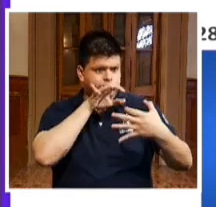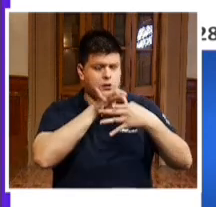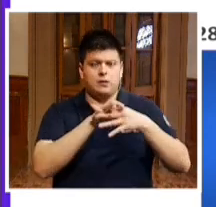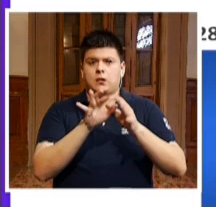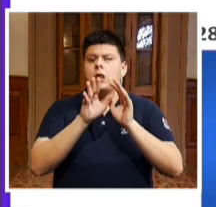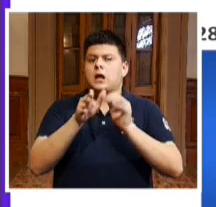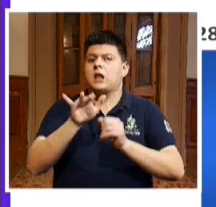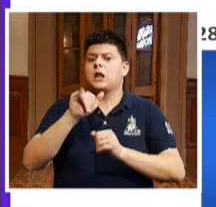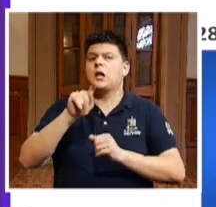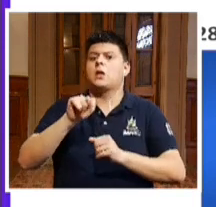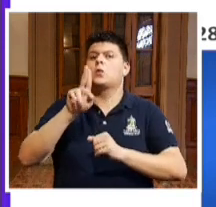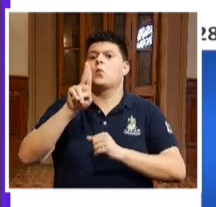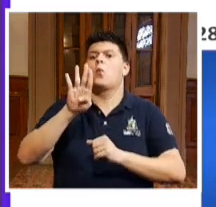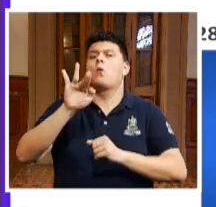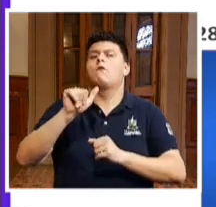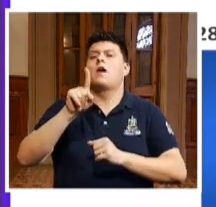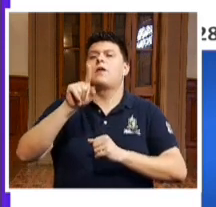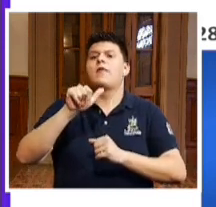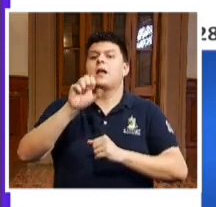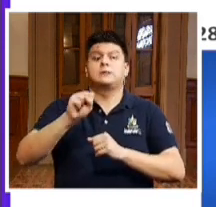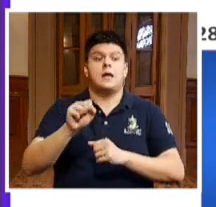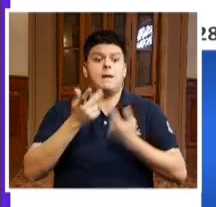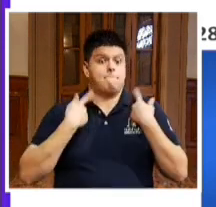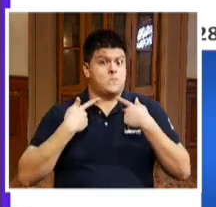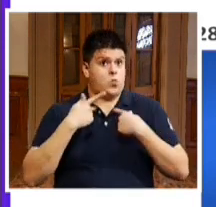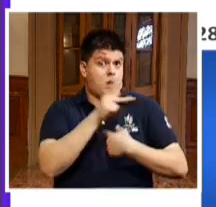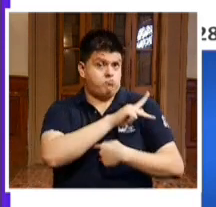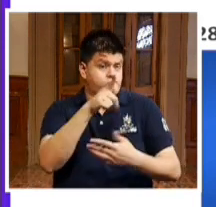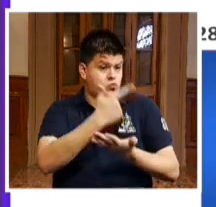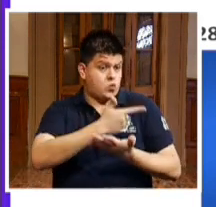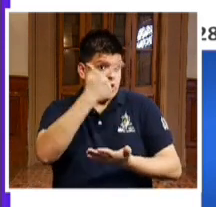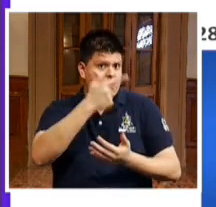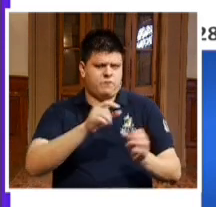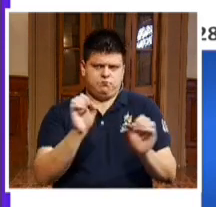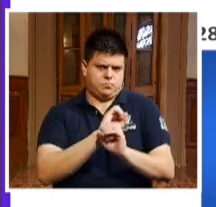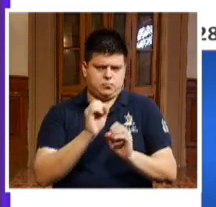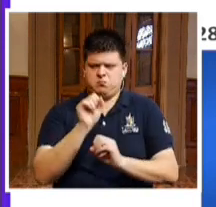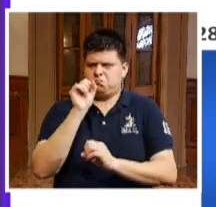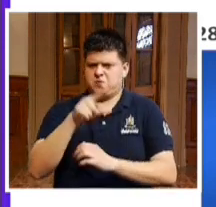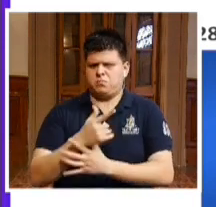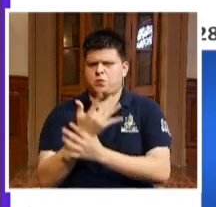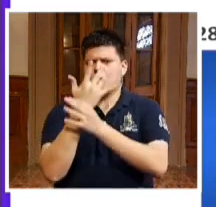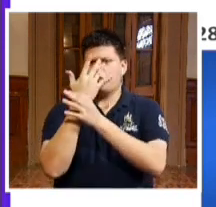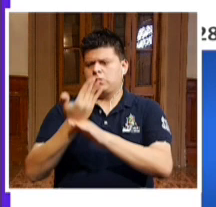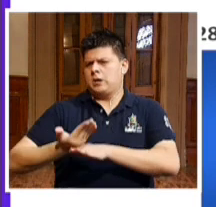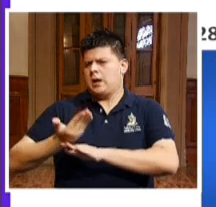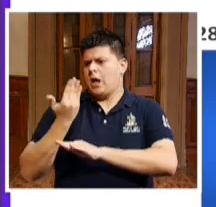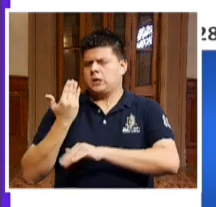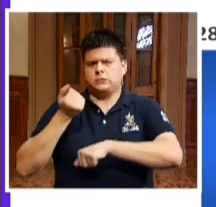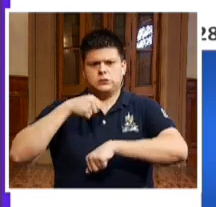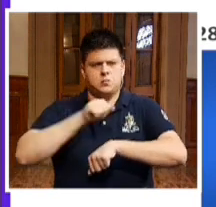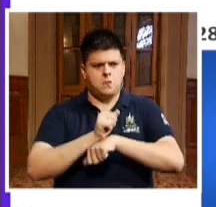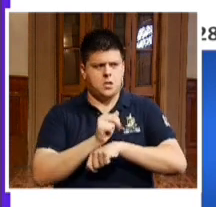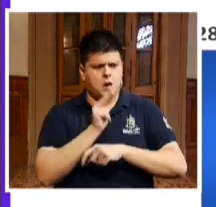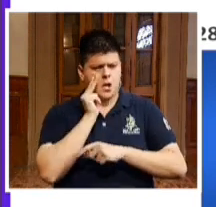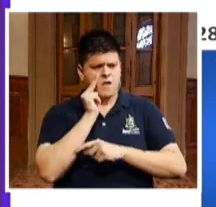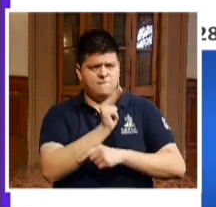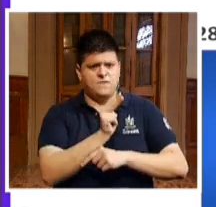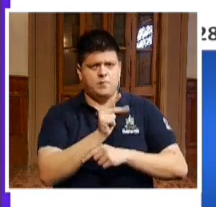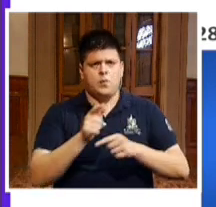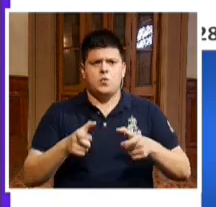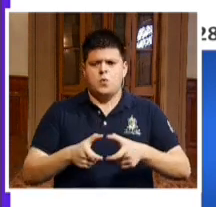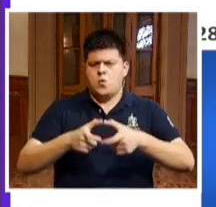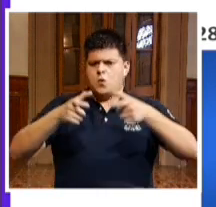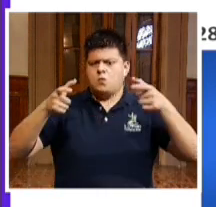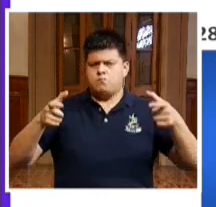término, sean las únicas personas graves al día de hoy. De hecho, la tendencia en las últimas semanas es ese